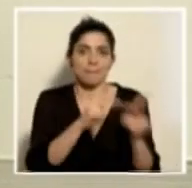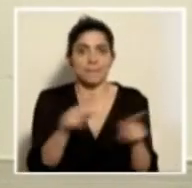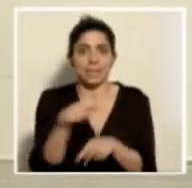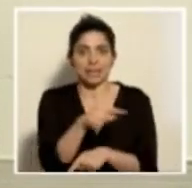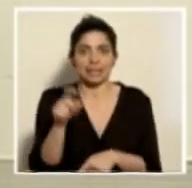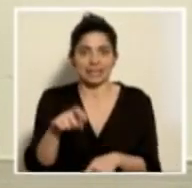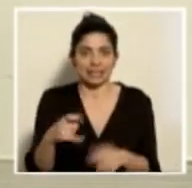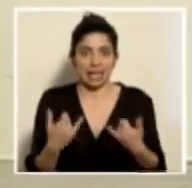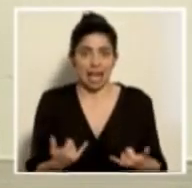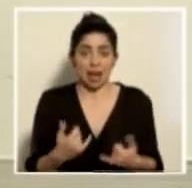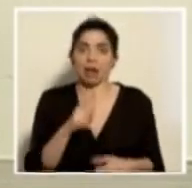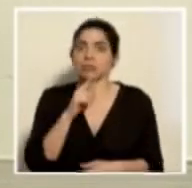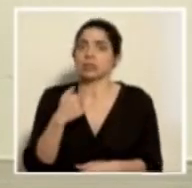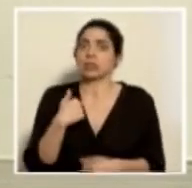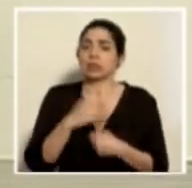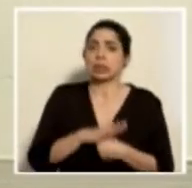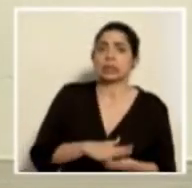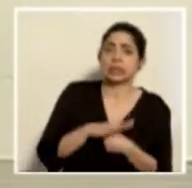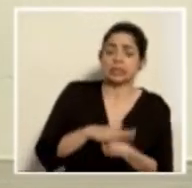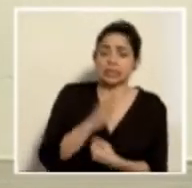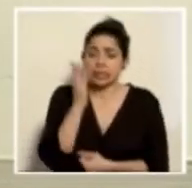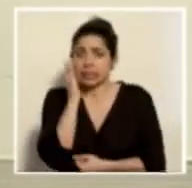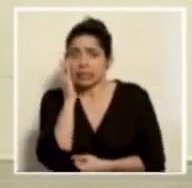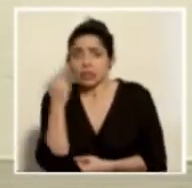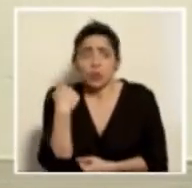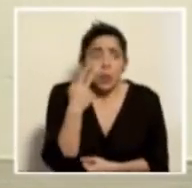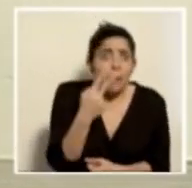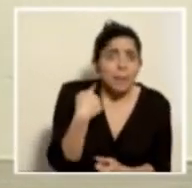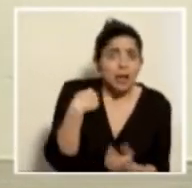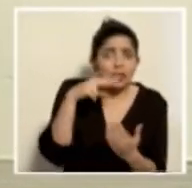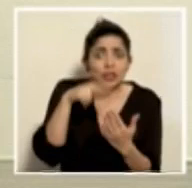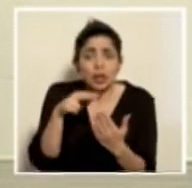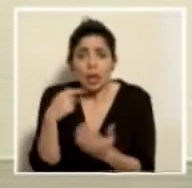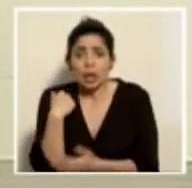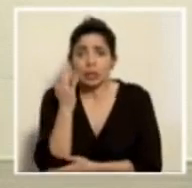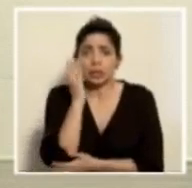que yo siento la congoja, porque la veo, la leo.